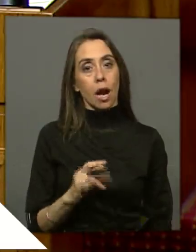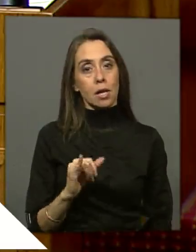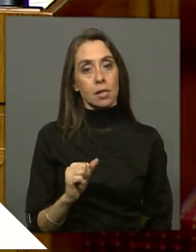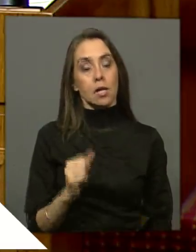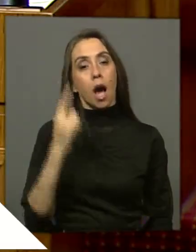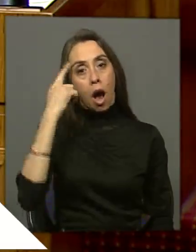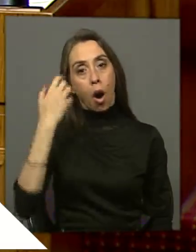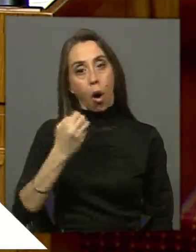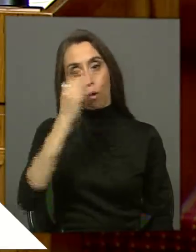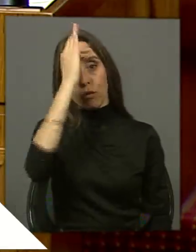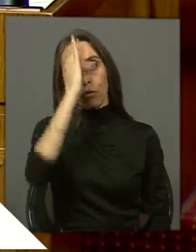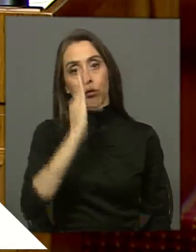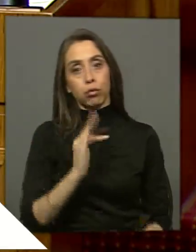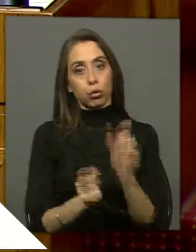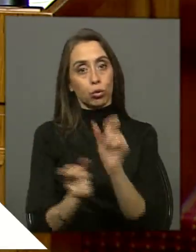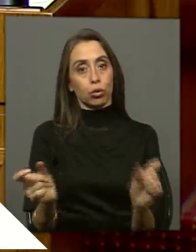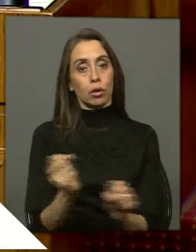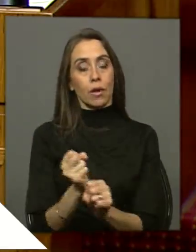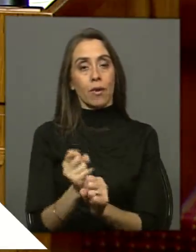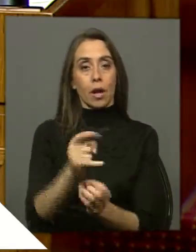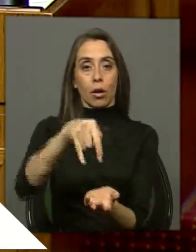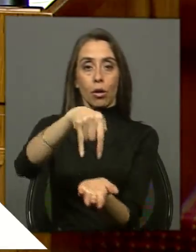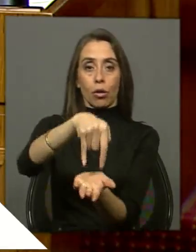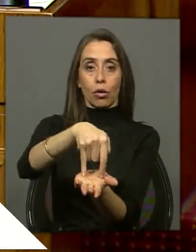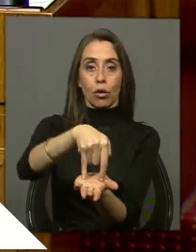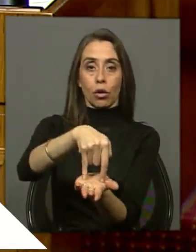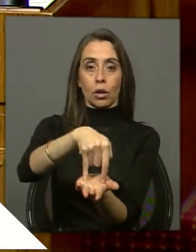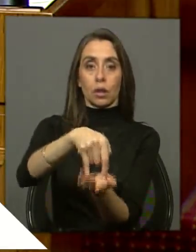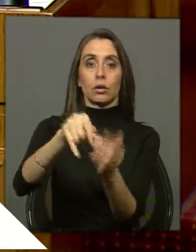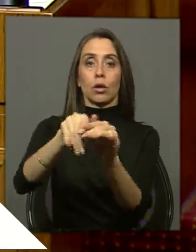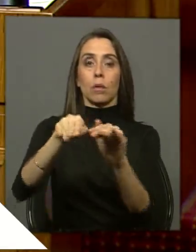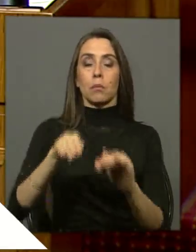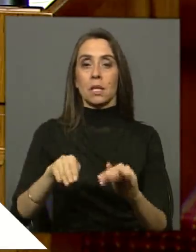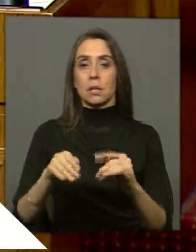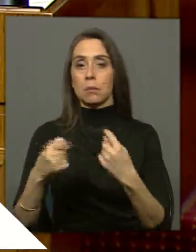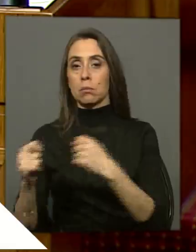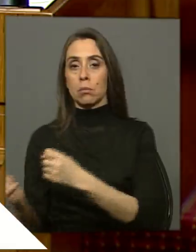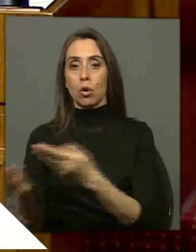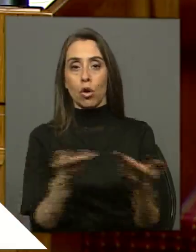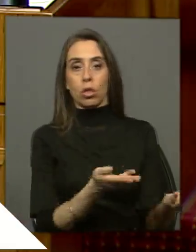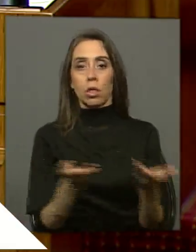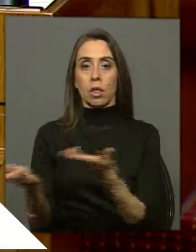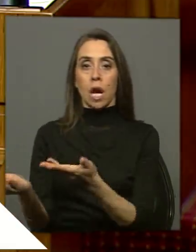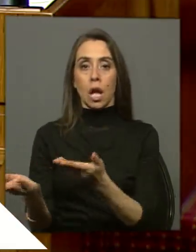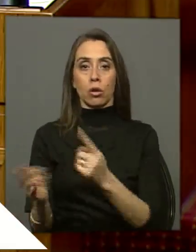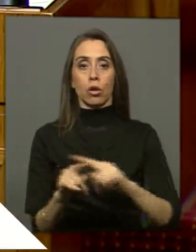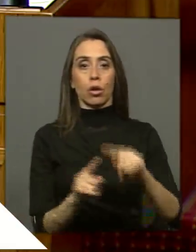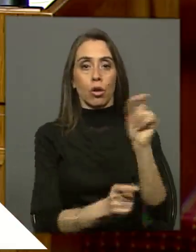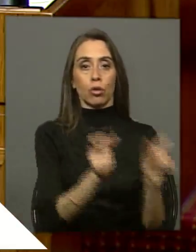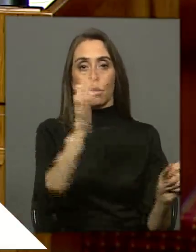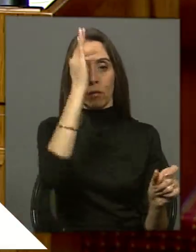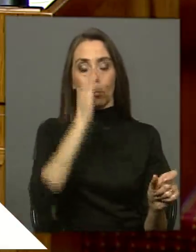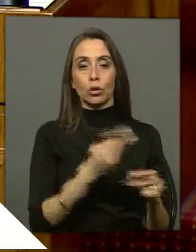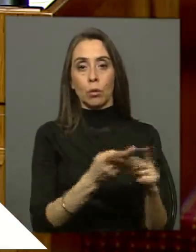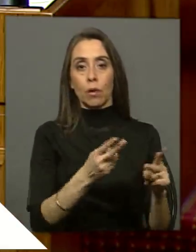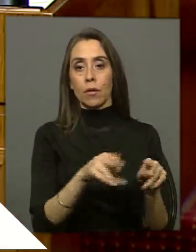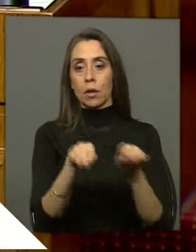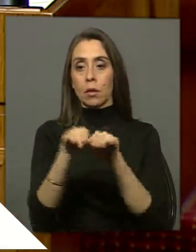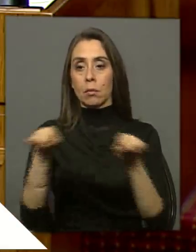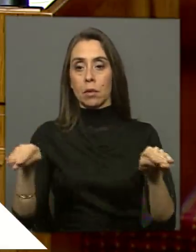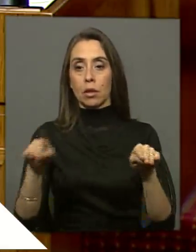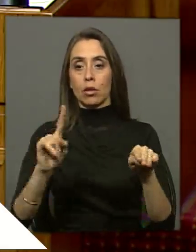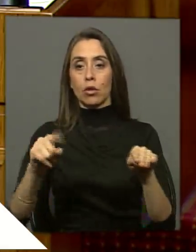funcionarios del Congreso debieran tener el mismo trato que el resto de los funcionarios públicos. Ni más,